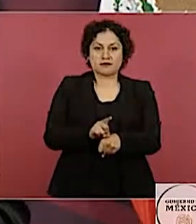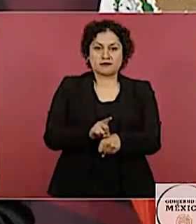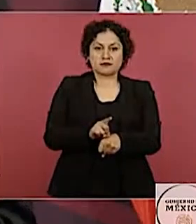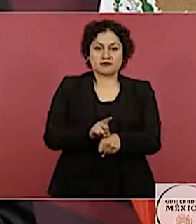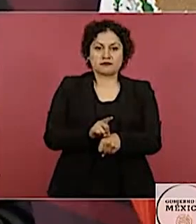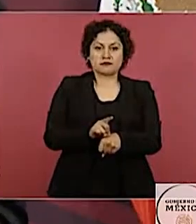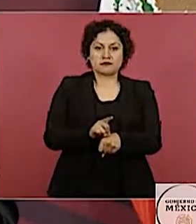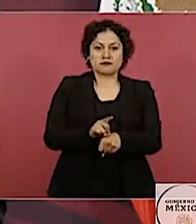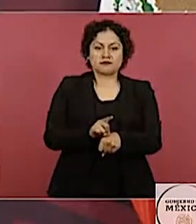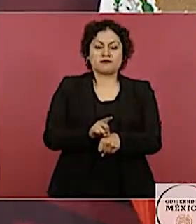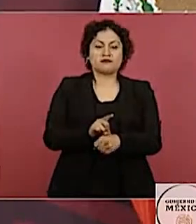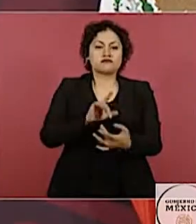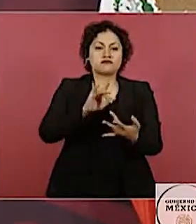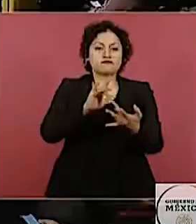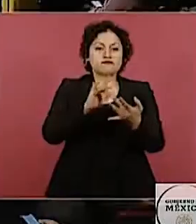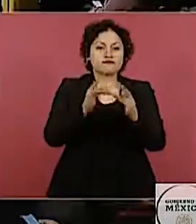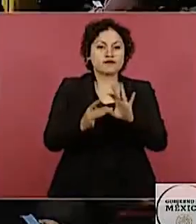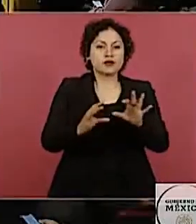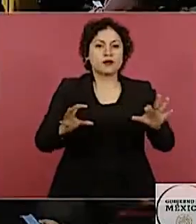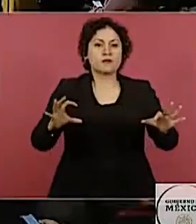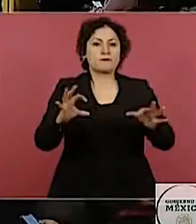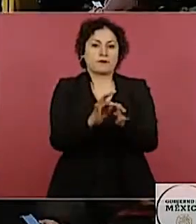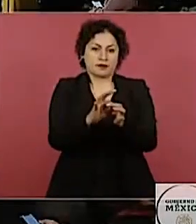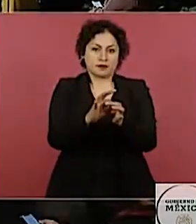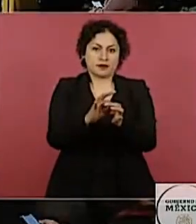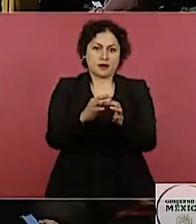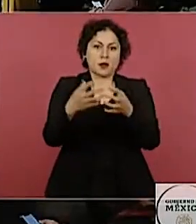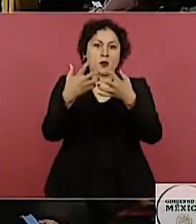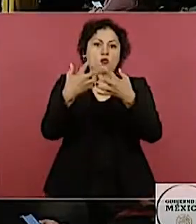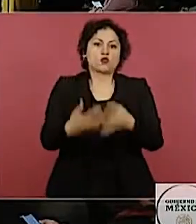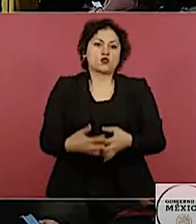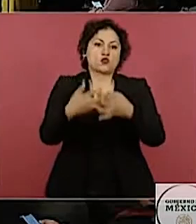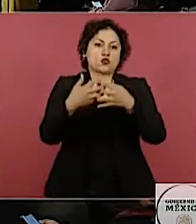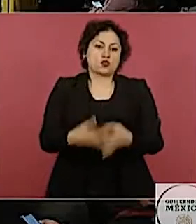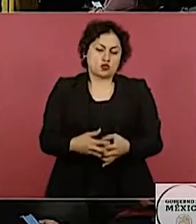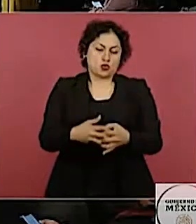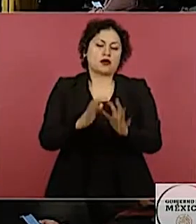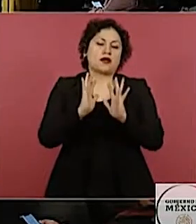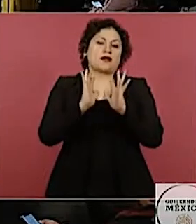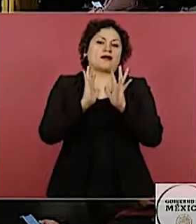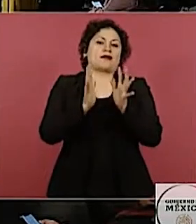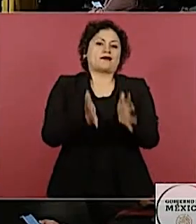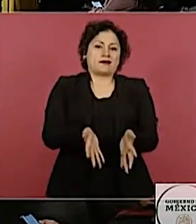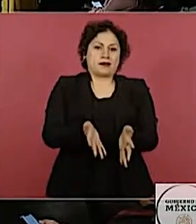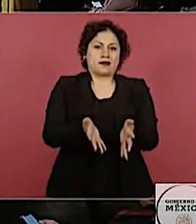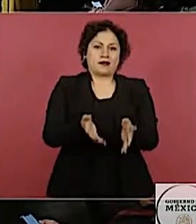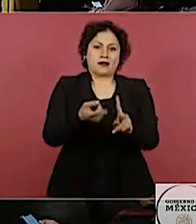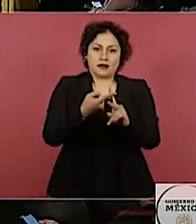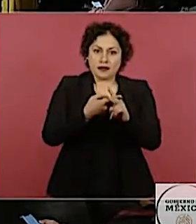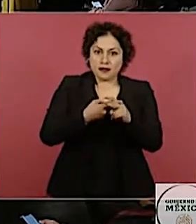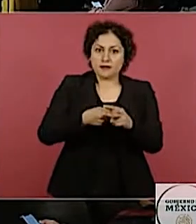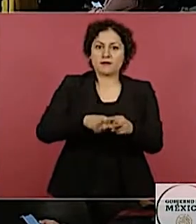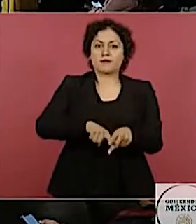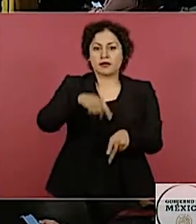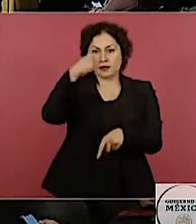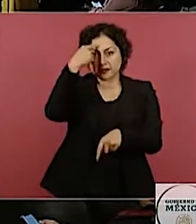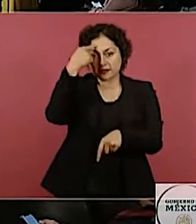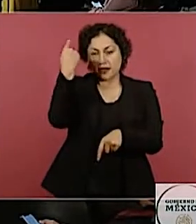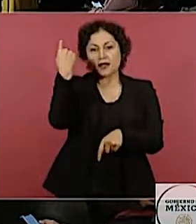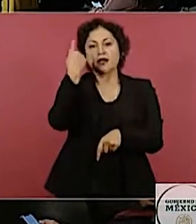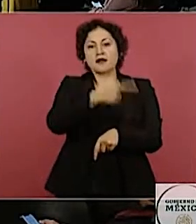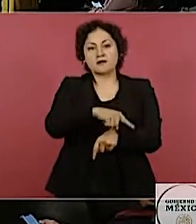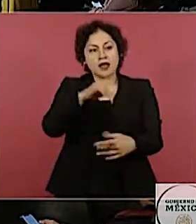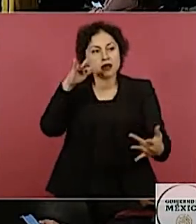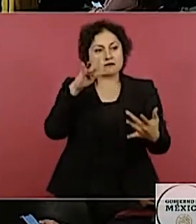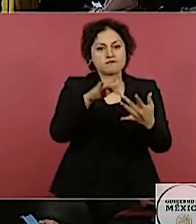de la red de subtransmisión y con ella estamos ya iniciando la toma de carga por los circuitos que corren por las